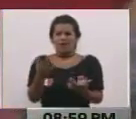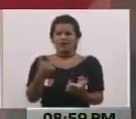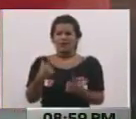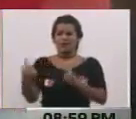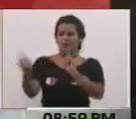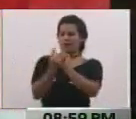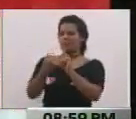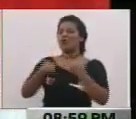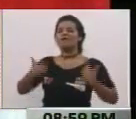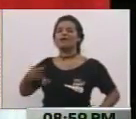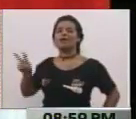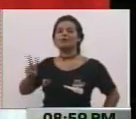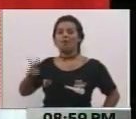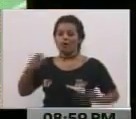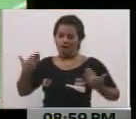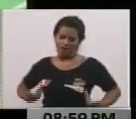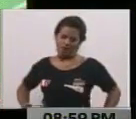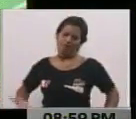venezolana.